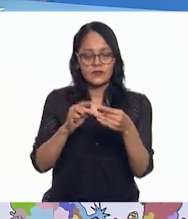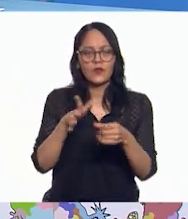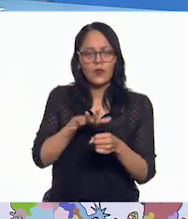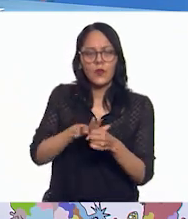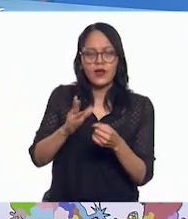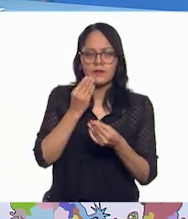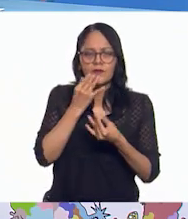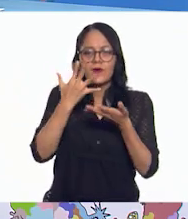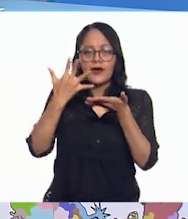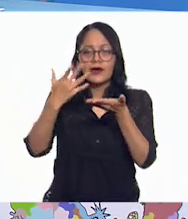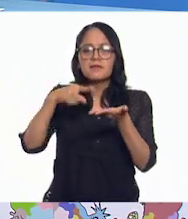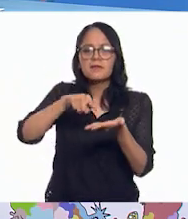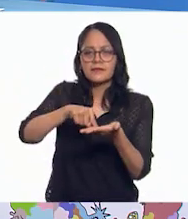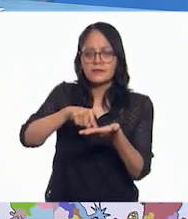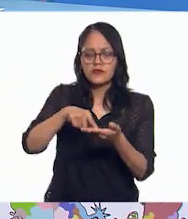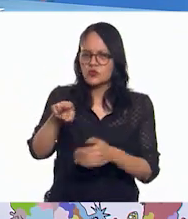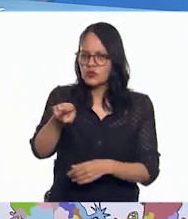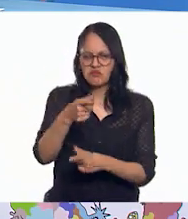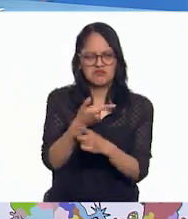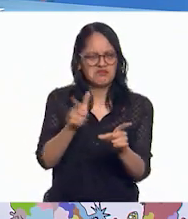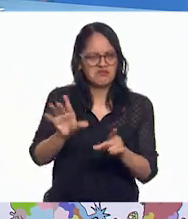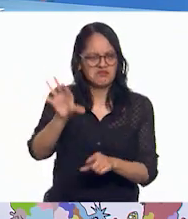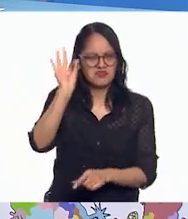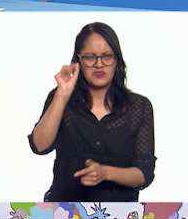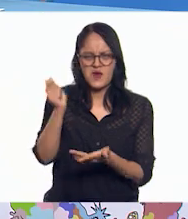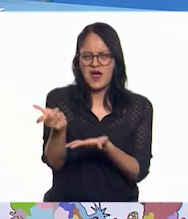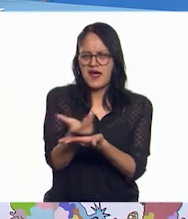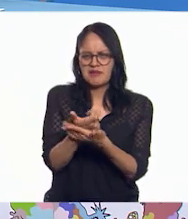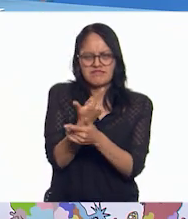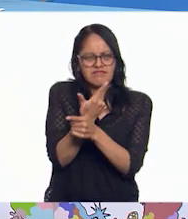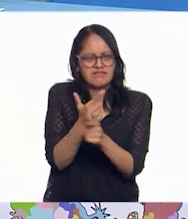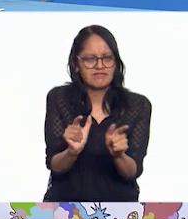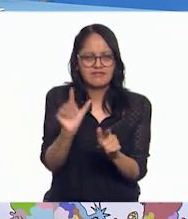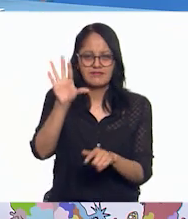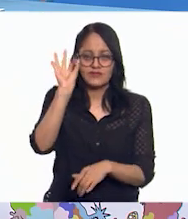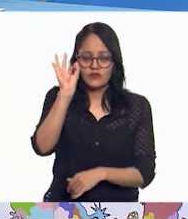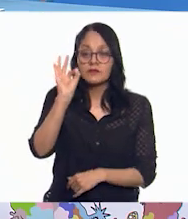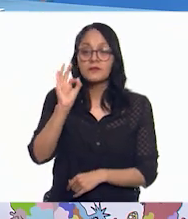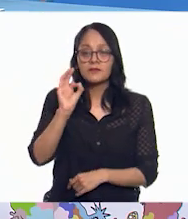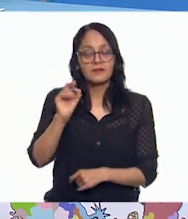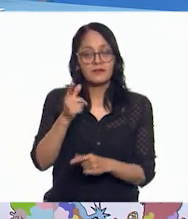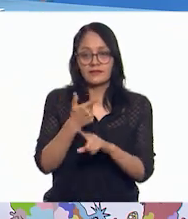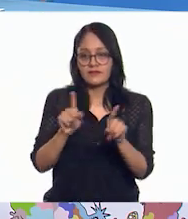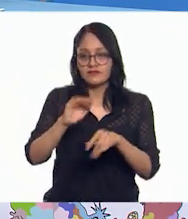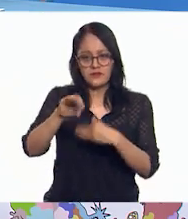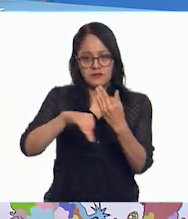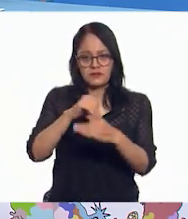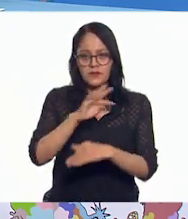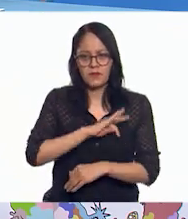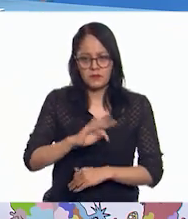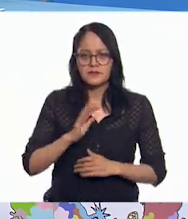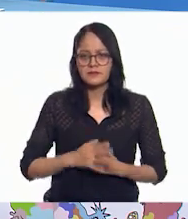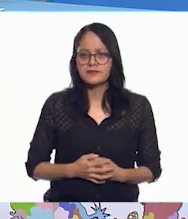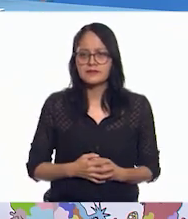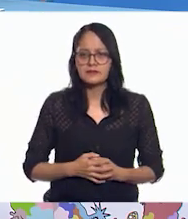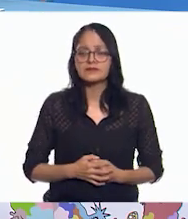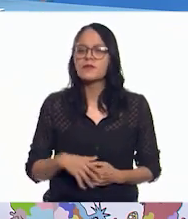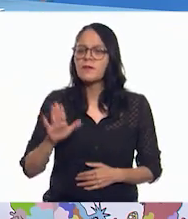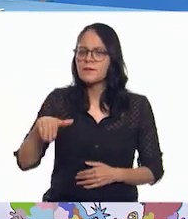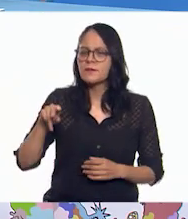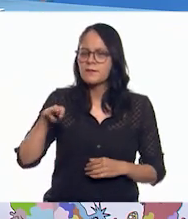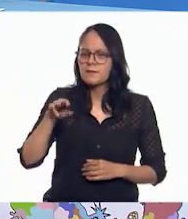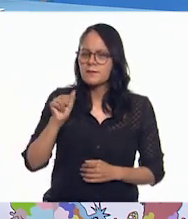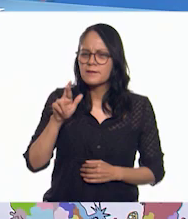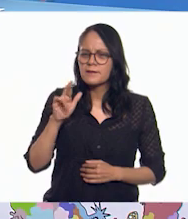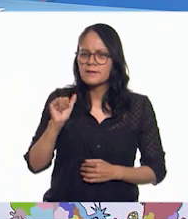su poema. Escriban sobre lo que les dé la gana. Son libres para elegir, estudiantes en casa. María, ¿qué